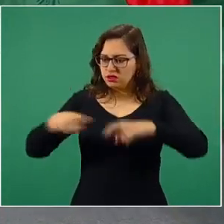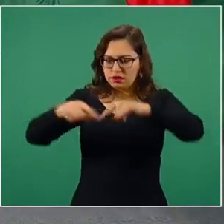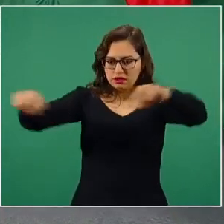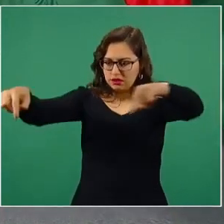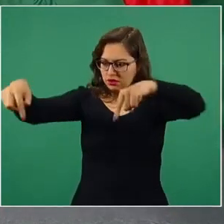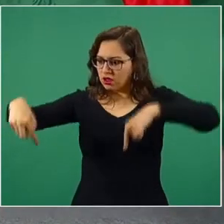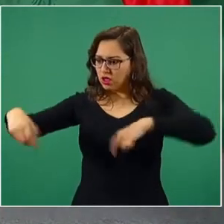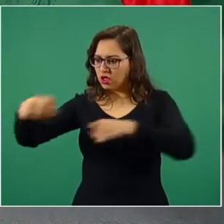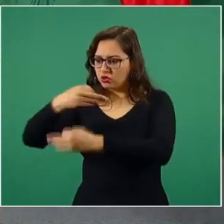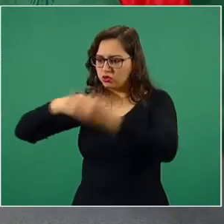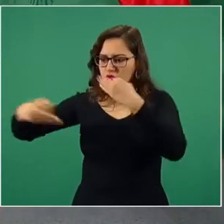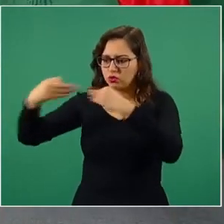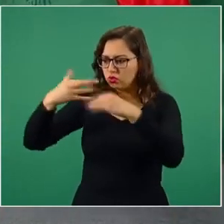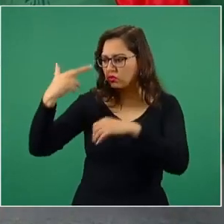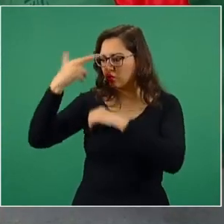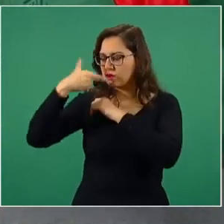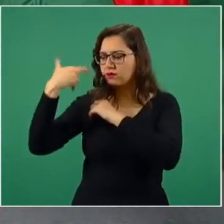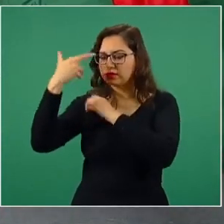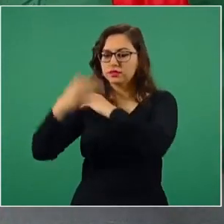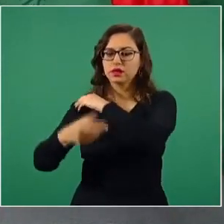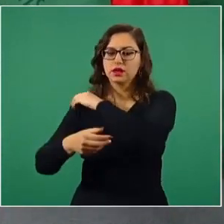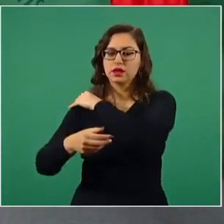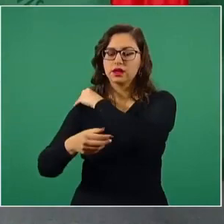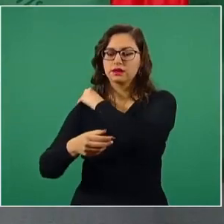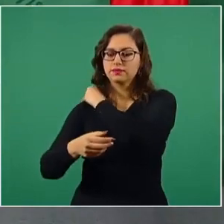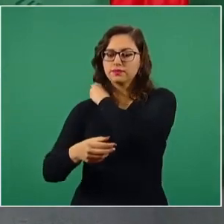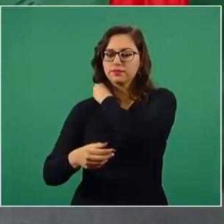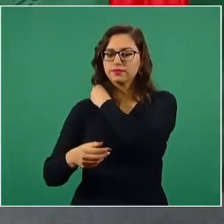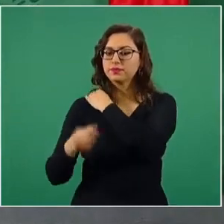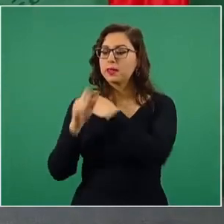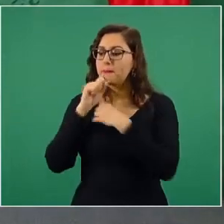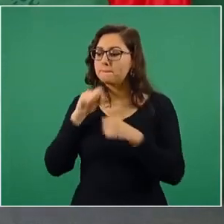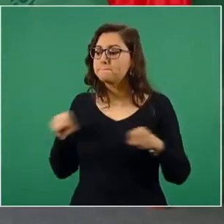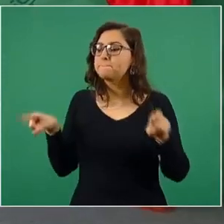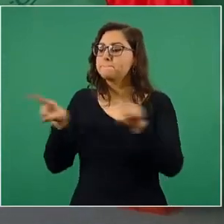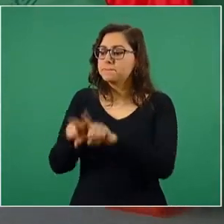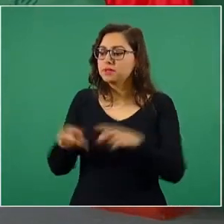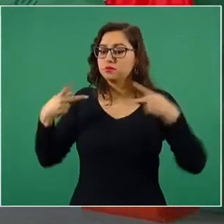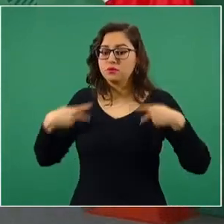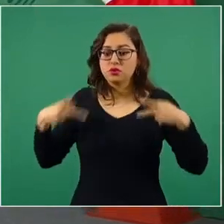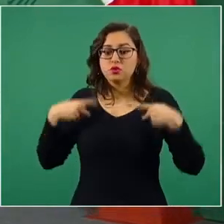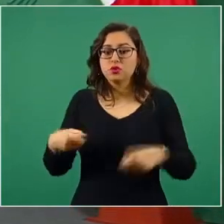tenemos comunicación permanente con los familiares de los mineros,